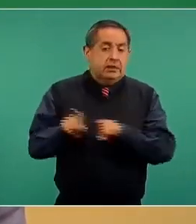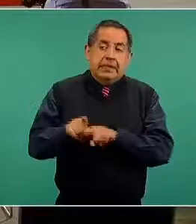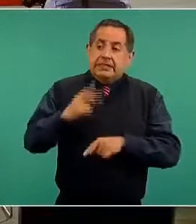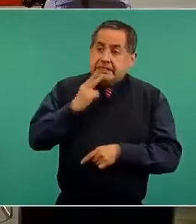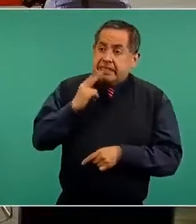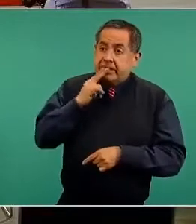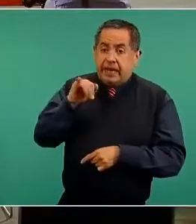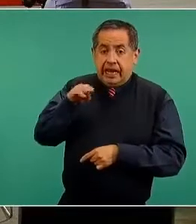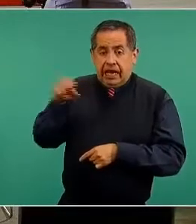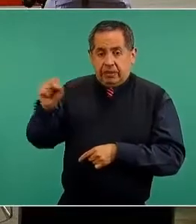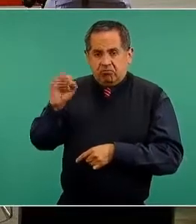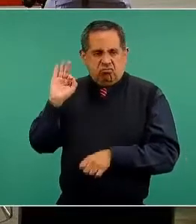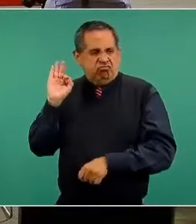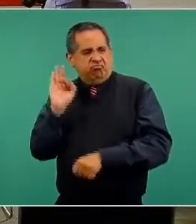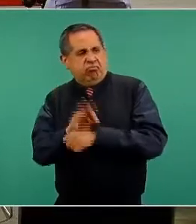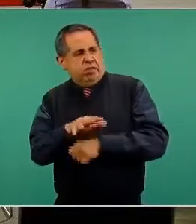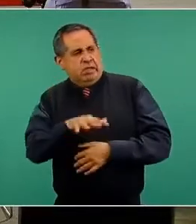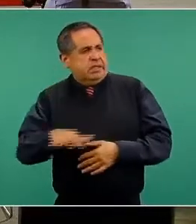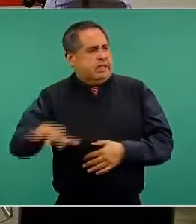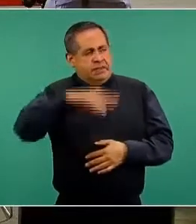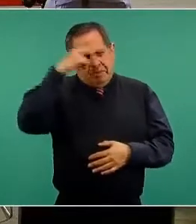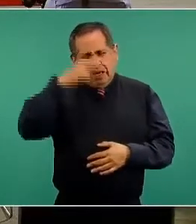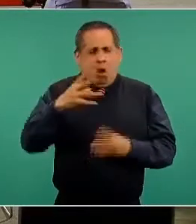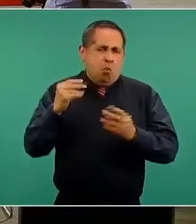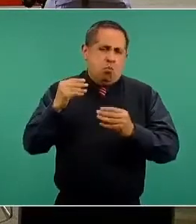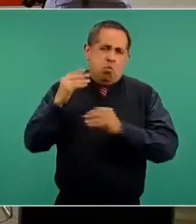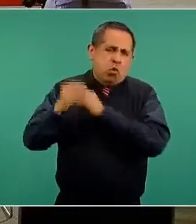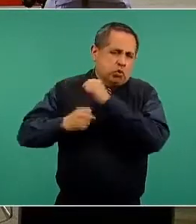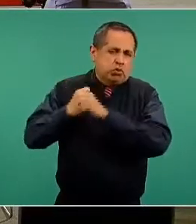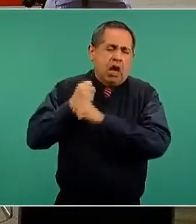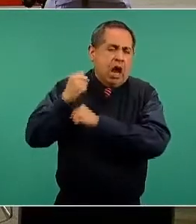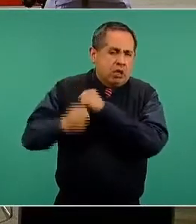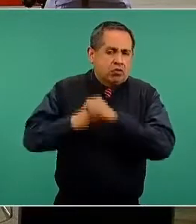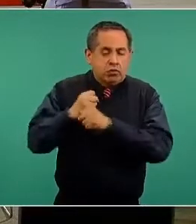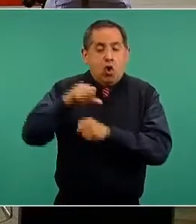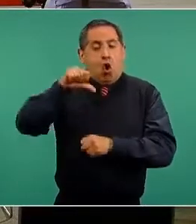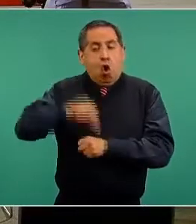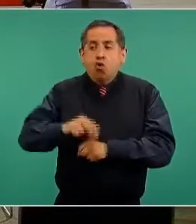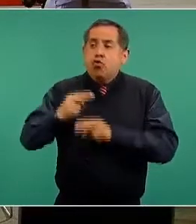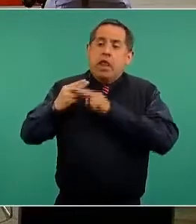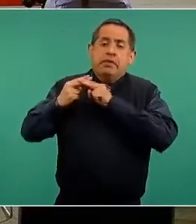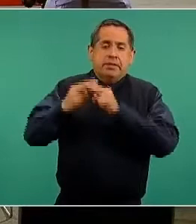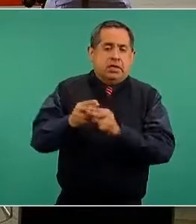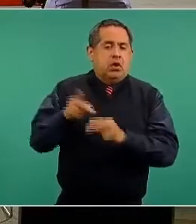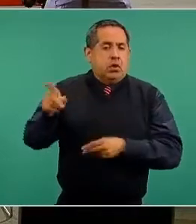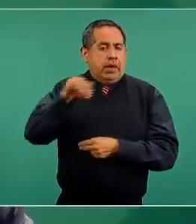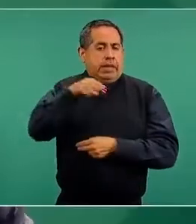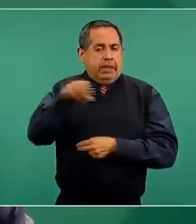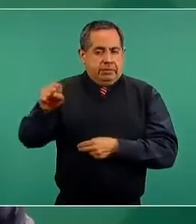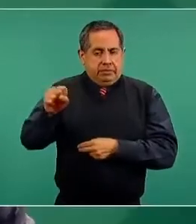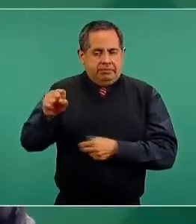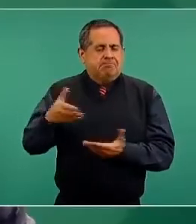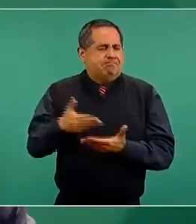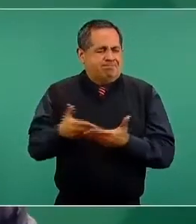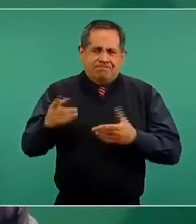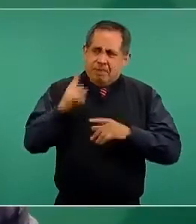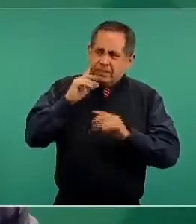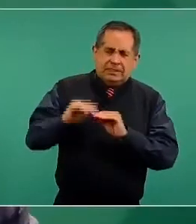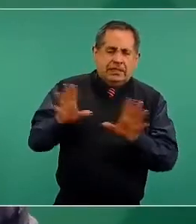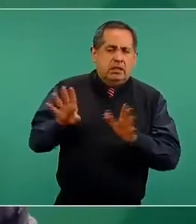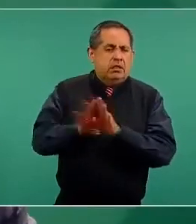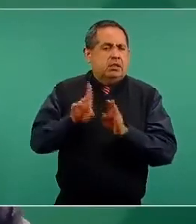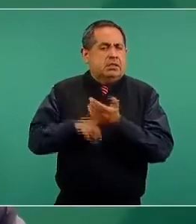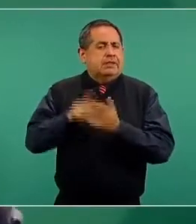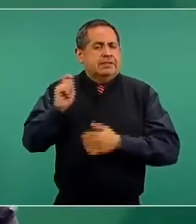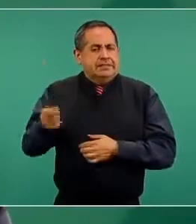servido para los y las mexicanos por todos estos años. Hoy es muy claro cómo el Instituto Mexicano del Seguro Social